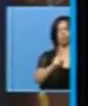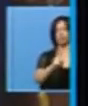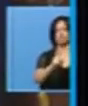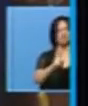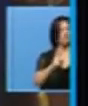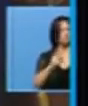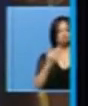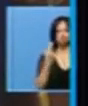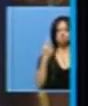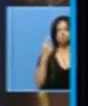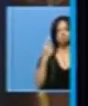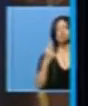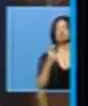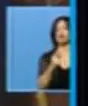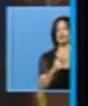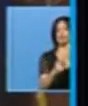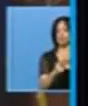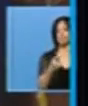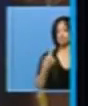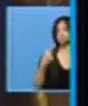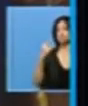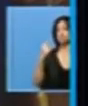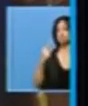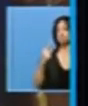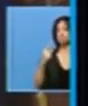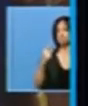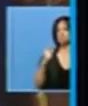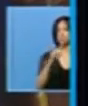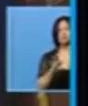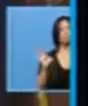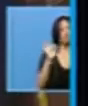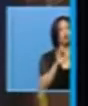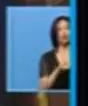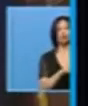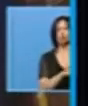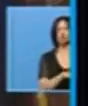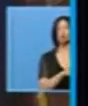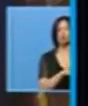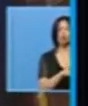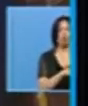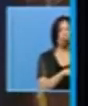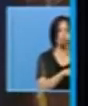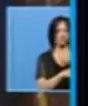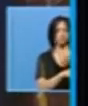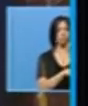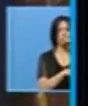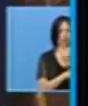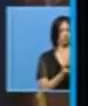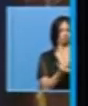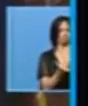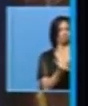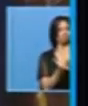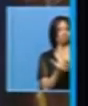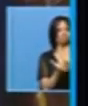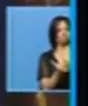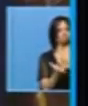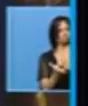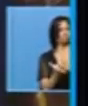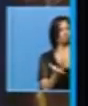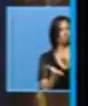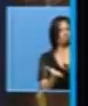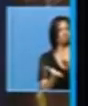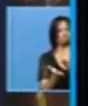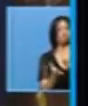jurisdicción, y nosotros tenemos 27 jurisdicciones donde los dominicanos pueden votar. Sí. Pues nada, quiero